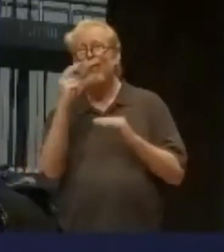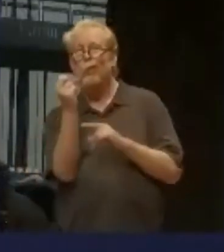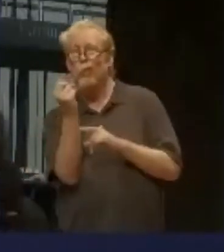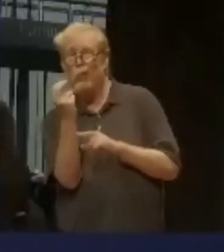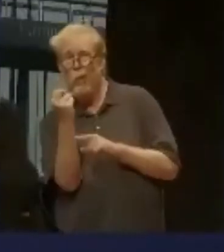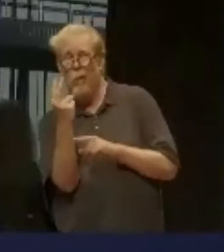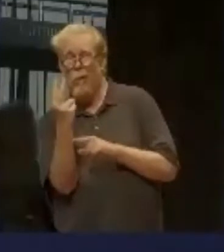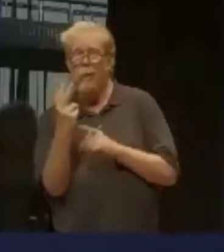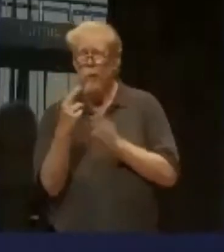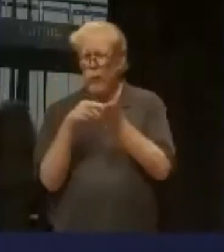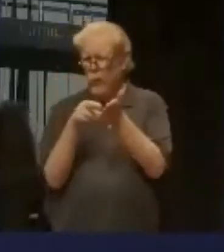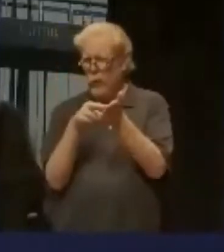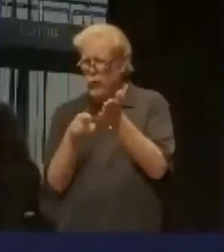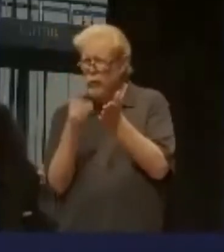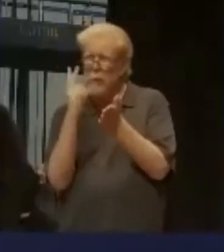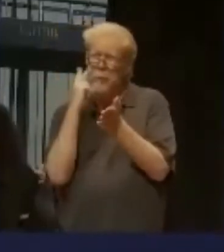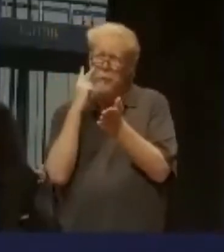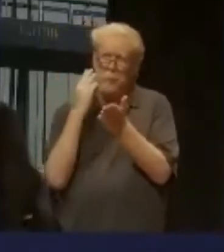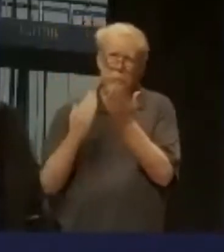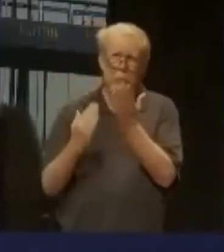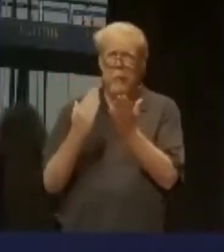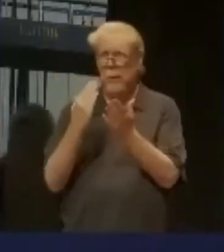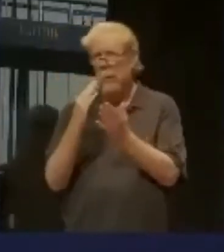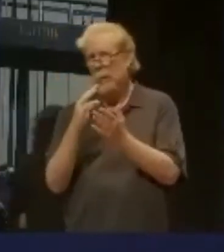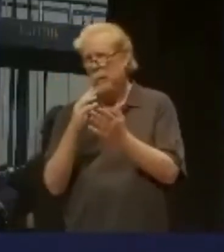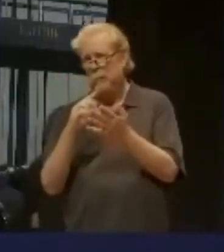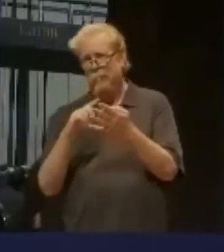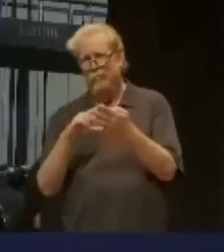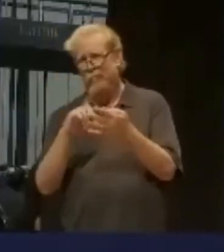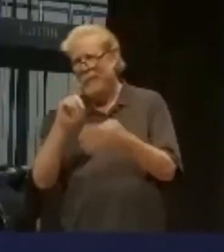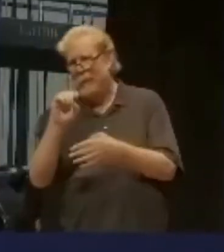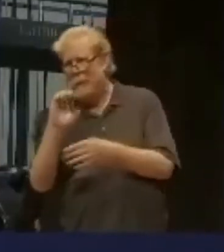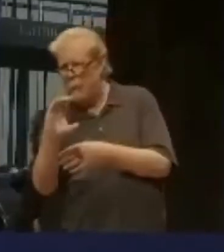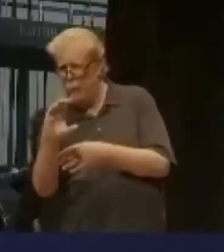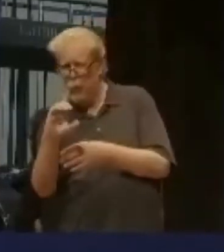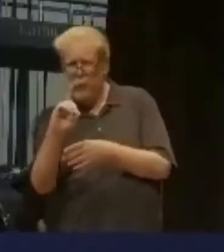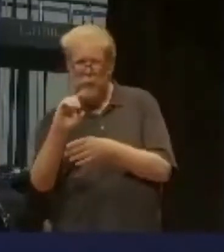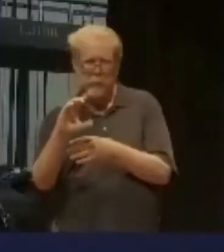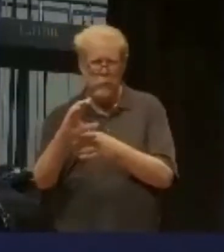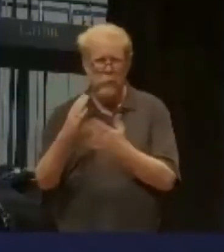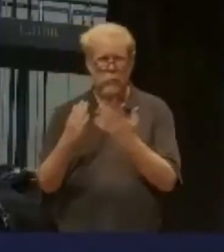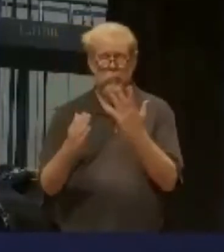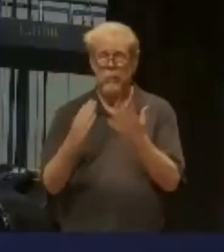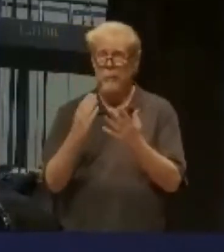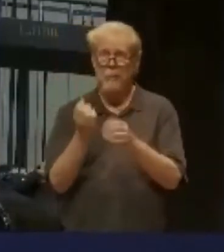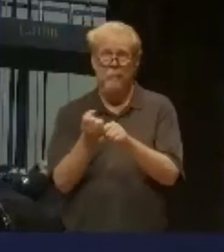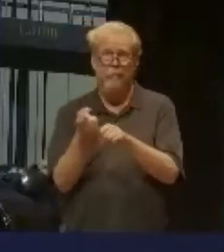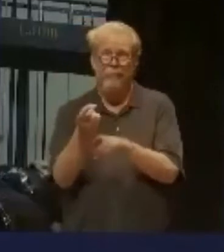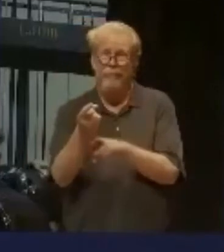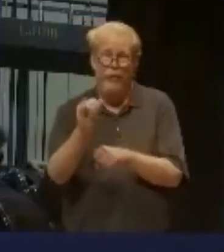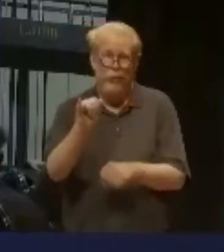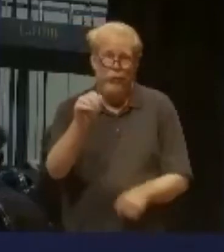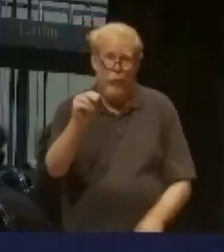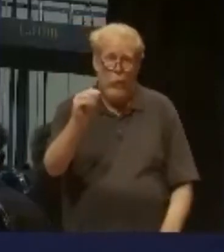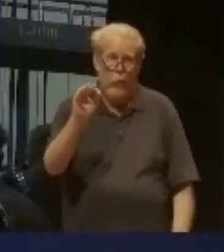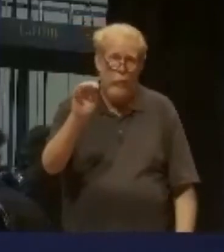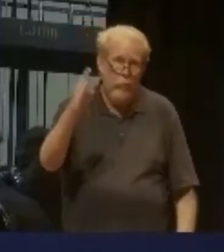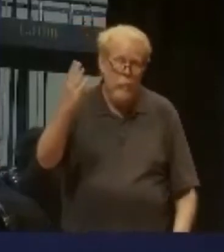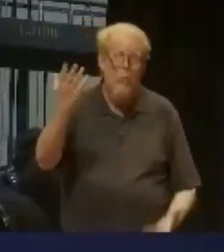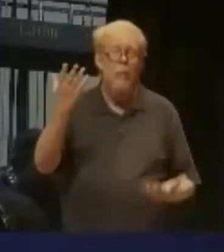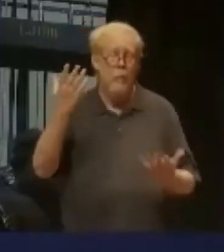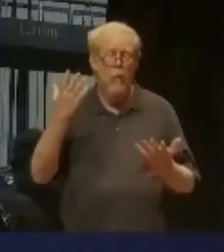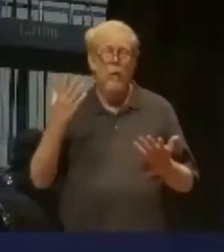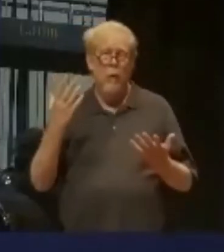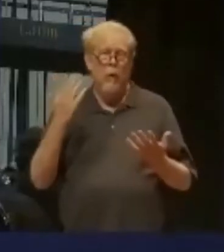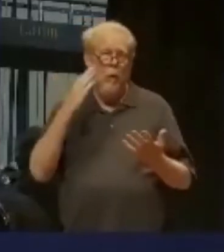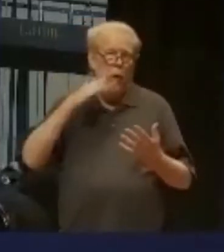los niños abajo de 12 años y en base a las investigaciones, las vacunas nosotros consideramos que podría estar disponibles en algún momento